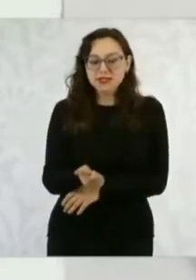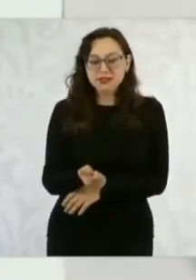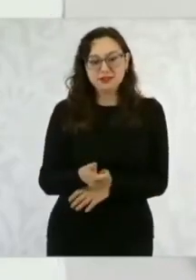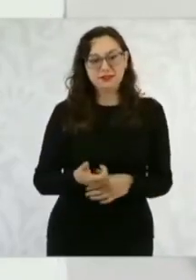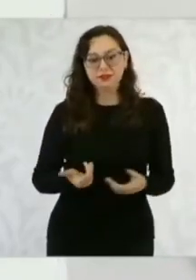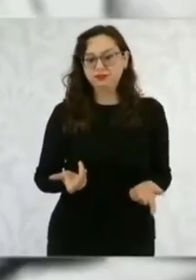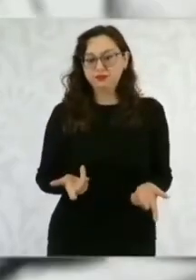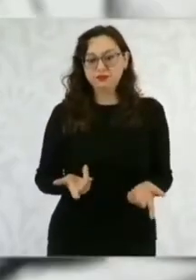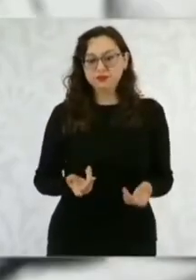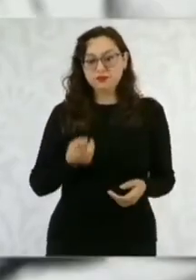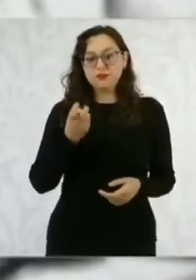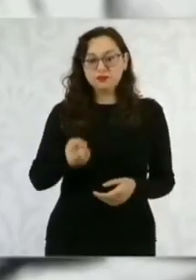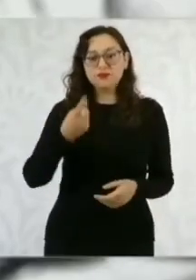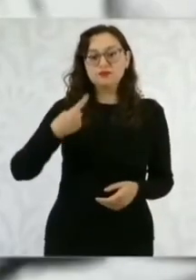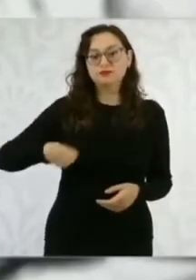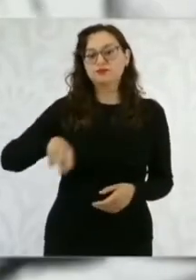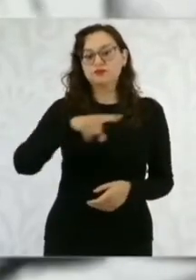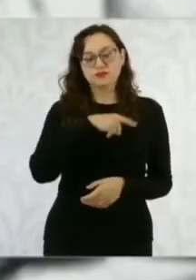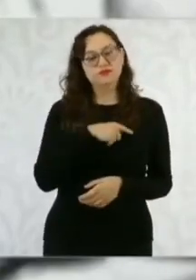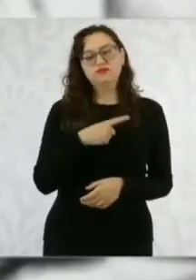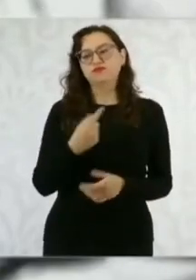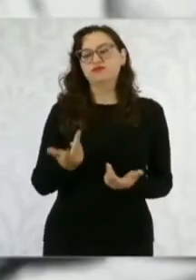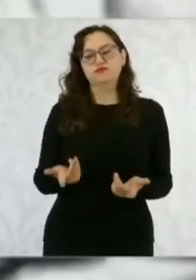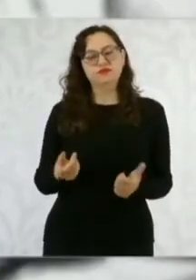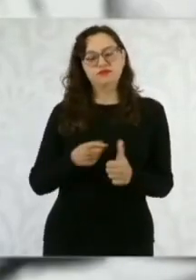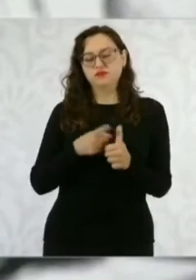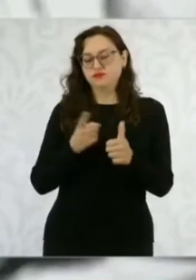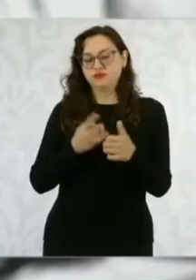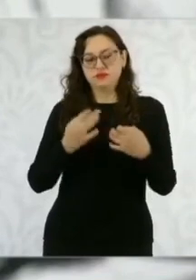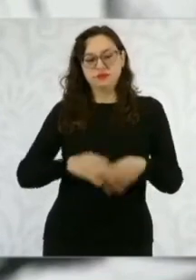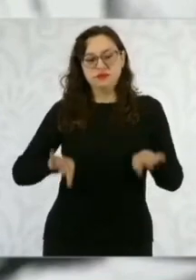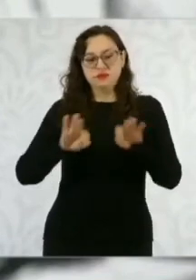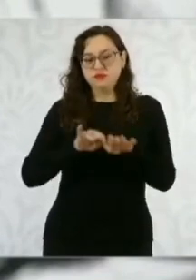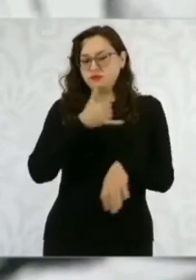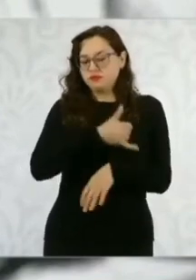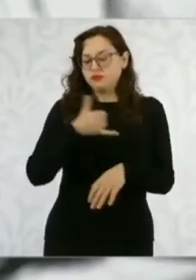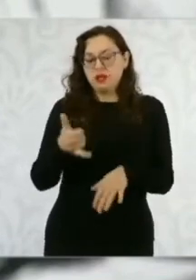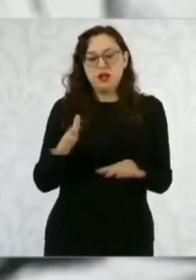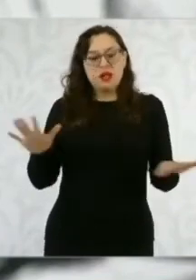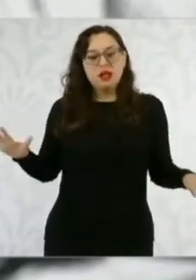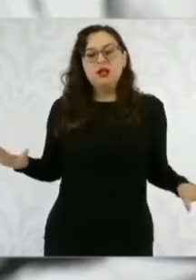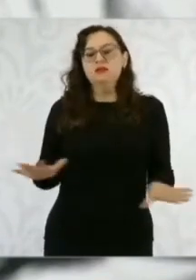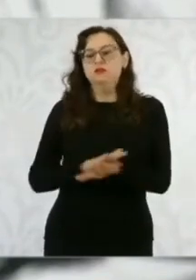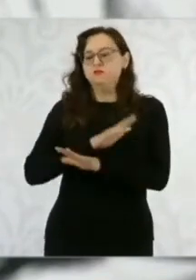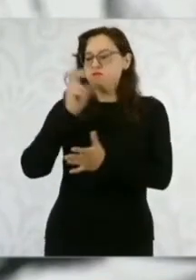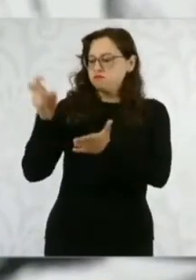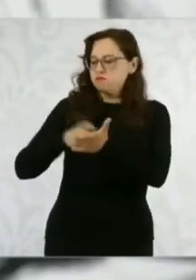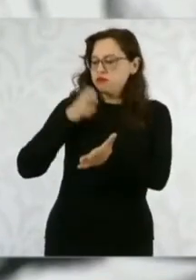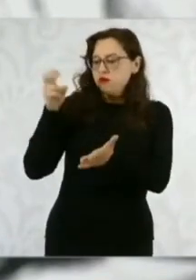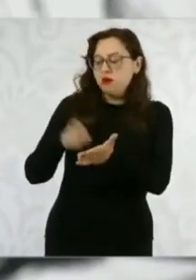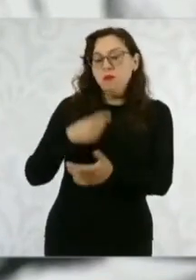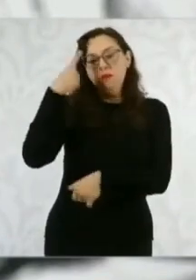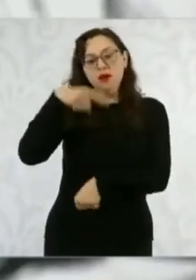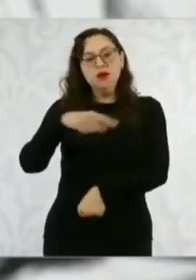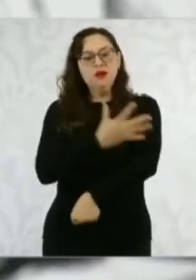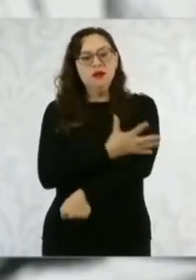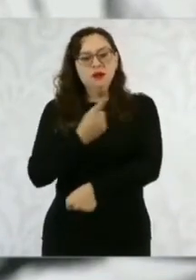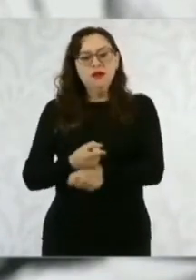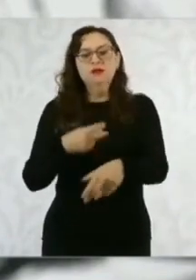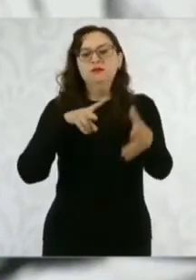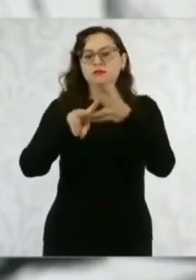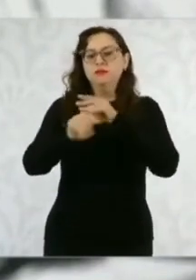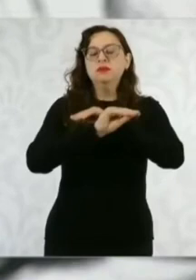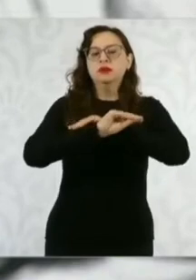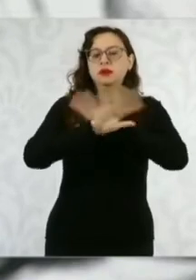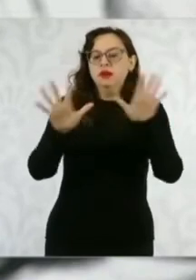estamos planteando con la reforma es un cambio en la estructura del Infonavit, que sea transparente, que los trabajadores